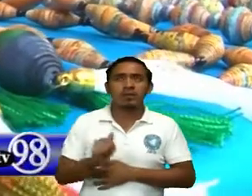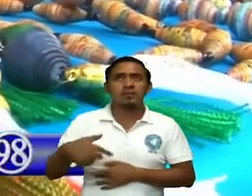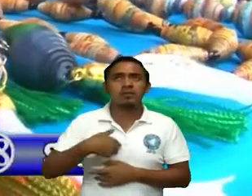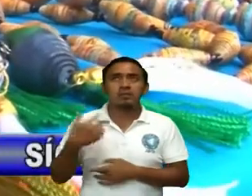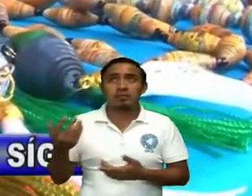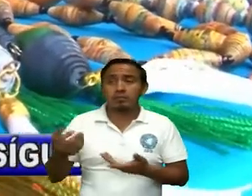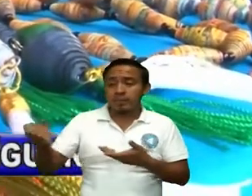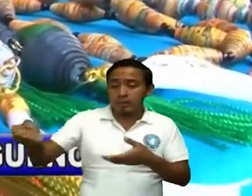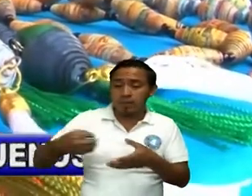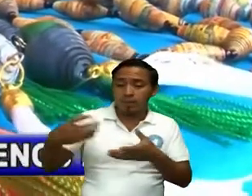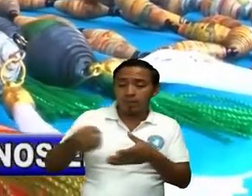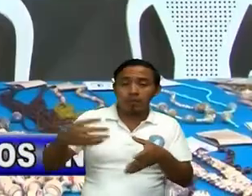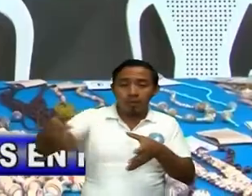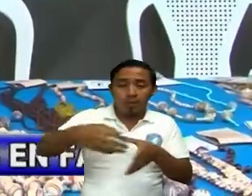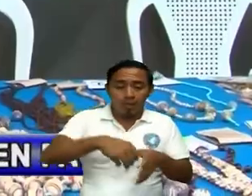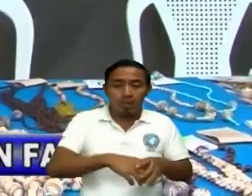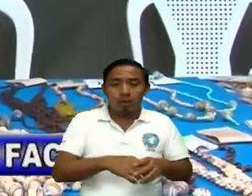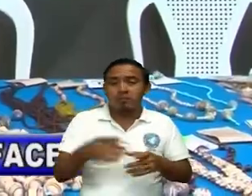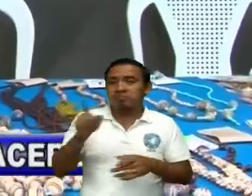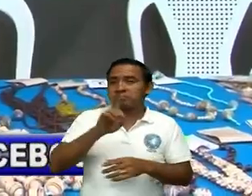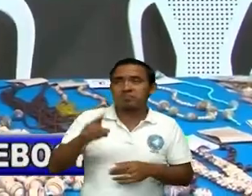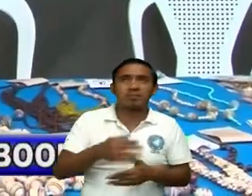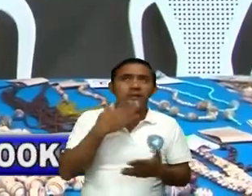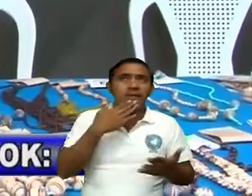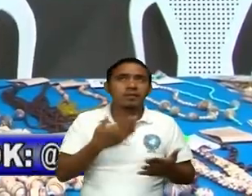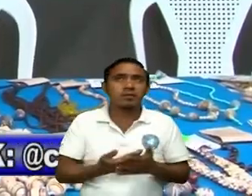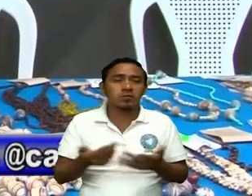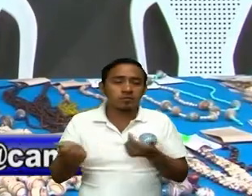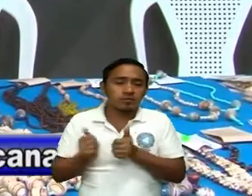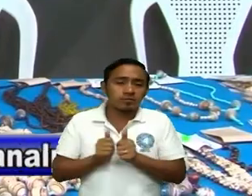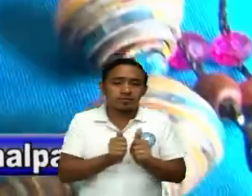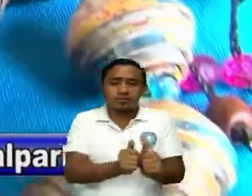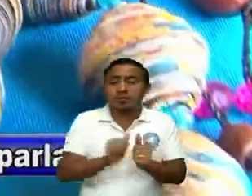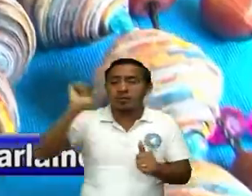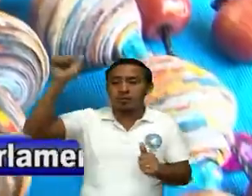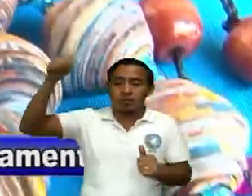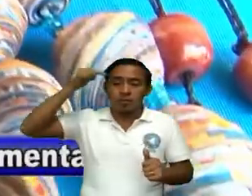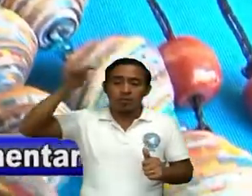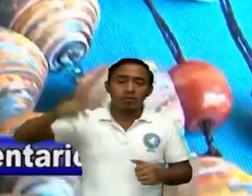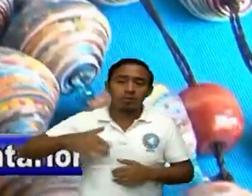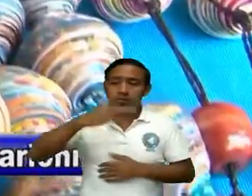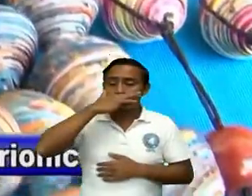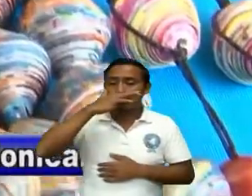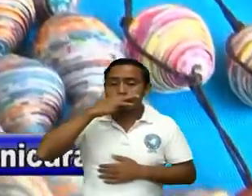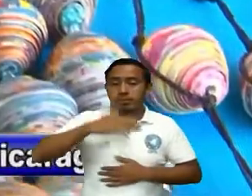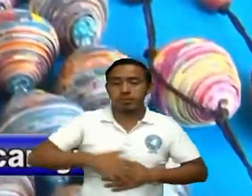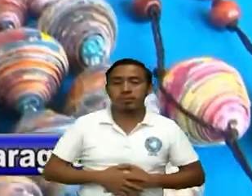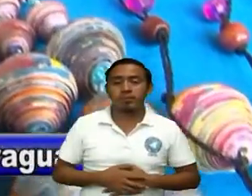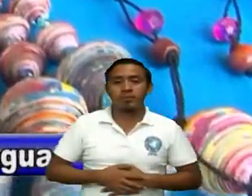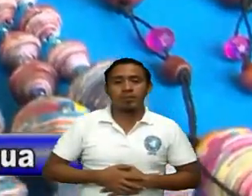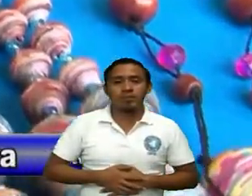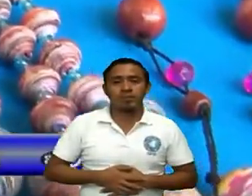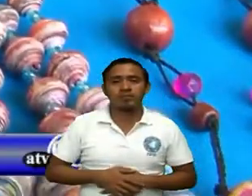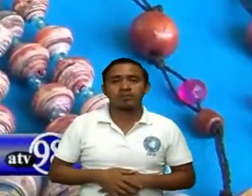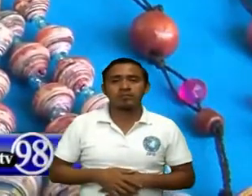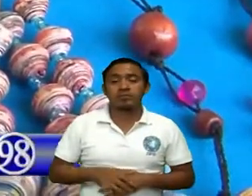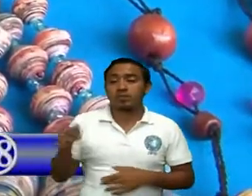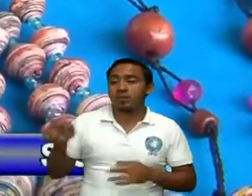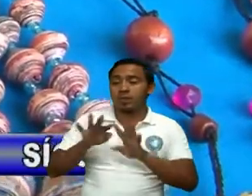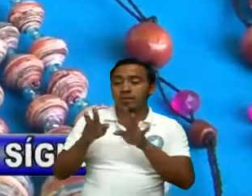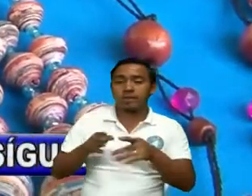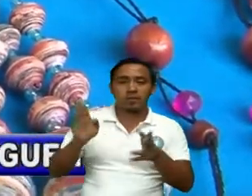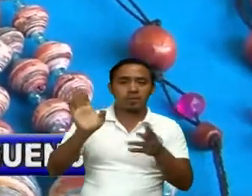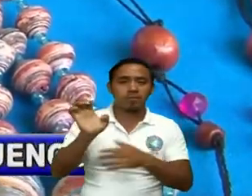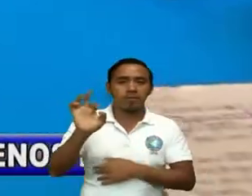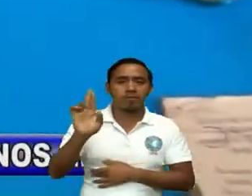dedica a la recolección de desechos. Esto gracias al acompañamiento que da el Gobierno de Reconciliación y Unidad Nacional. A mujeres como